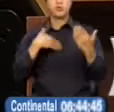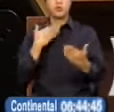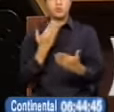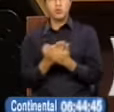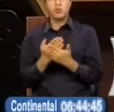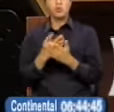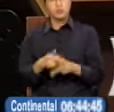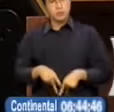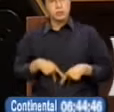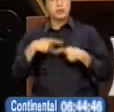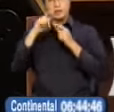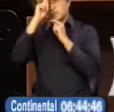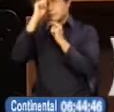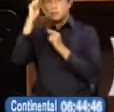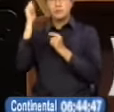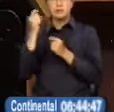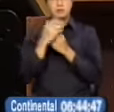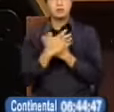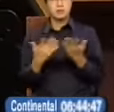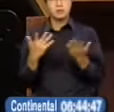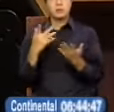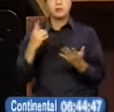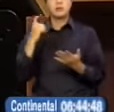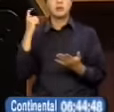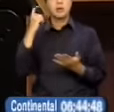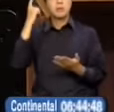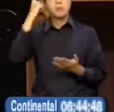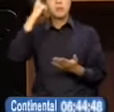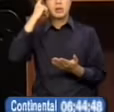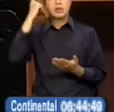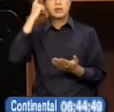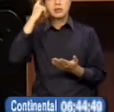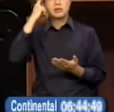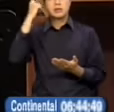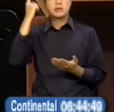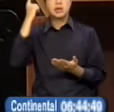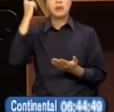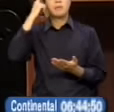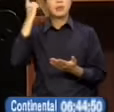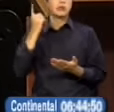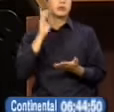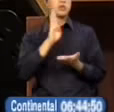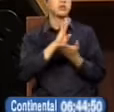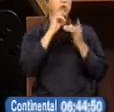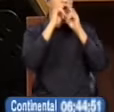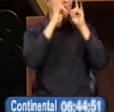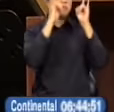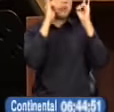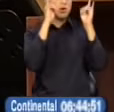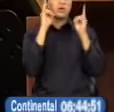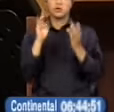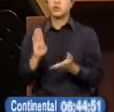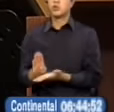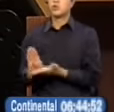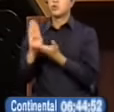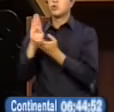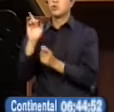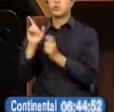con dignidad del que sacando de la cabeza y seguros cinco frentes